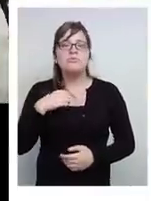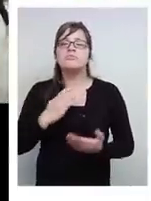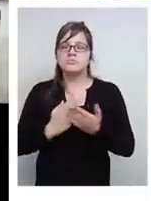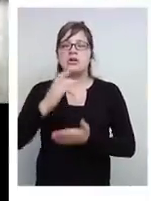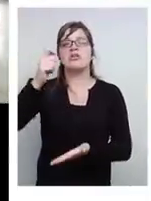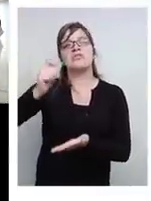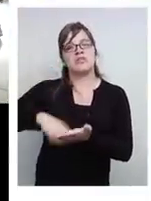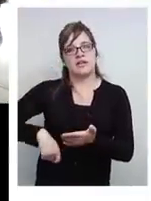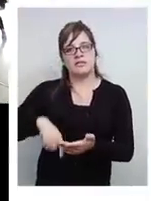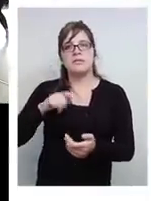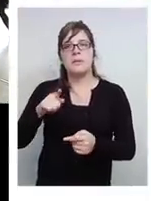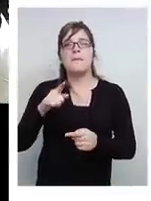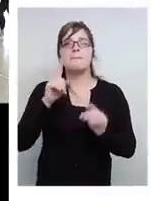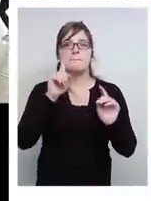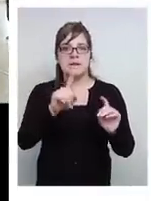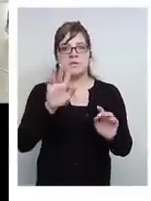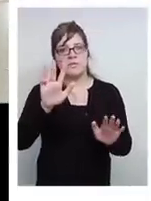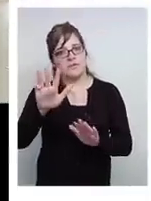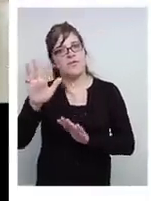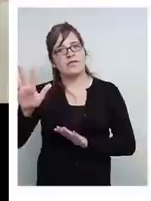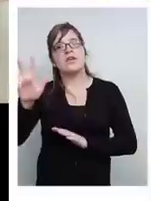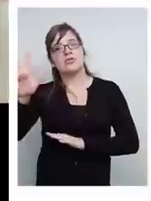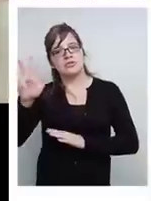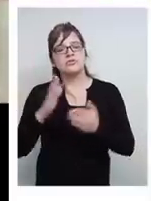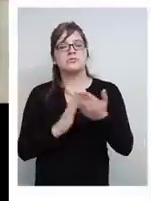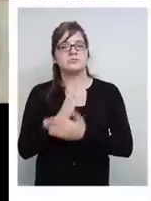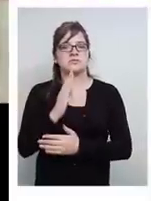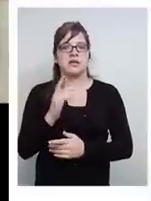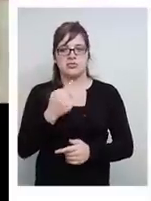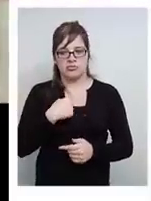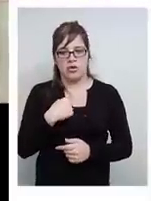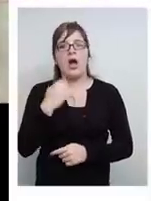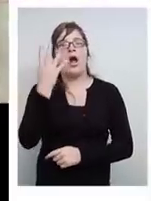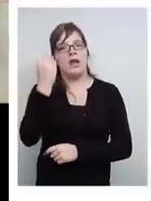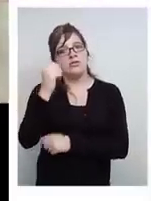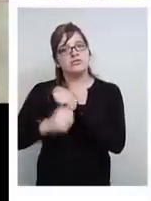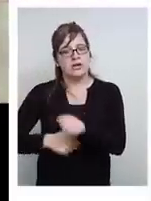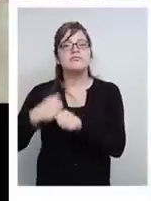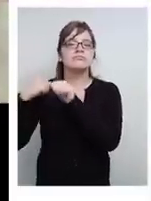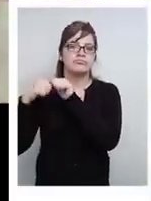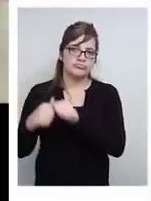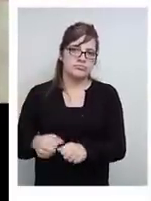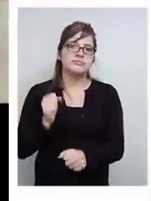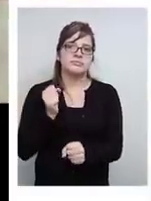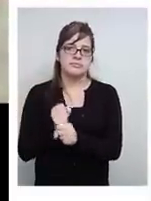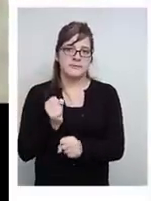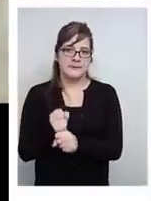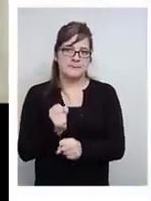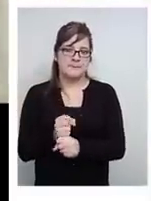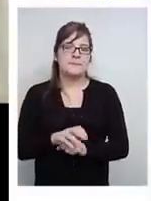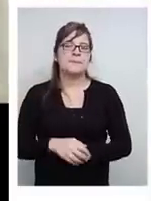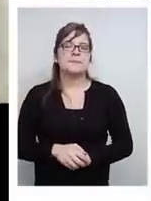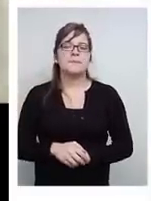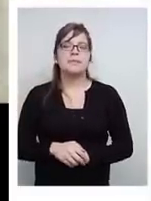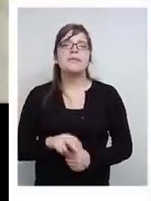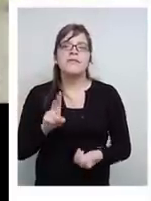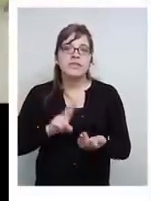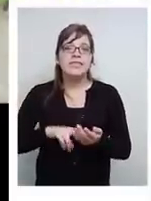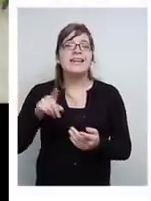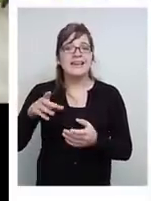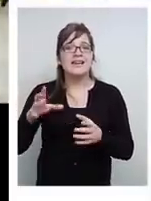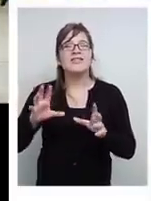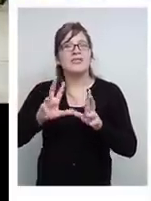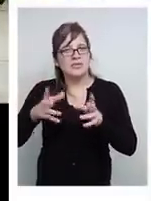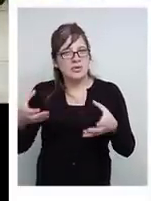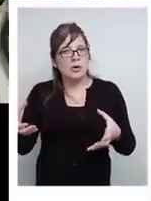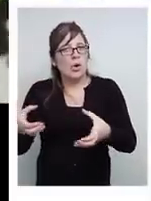desde el año 98 como contratado, o sea, ya llevo, este es mi 14º año en la compañía. En realidad la compañía es una